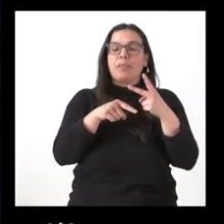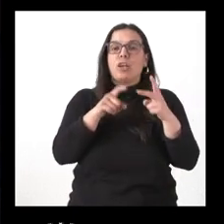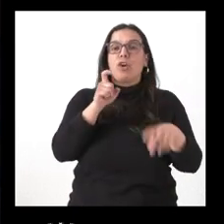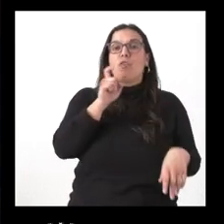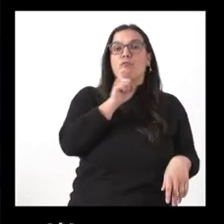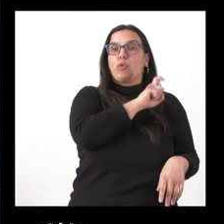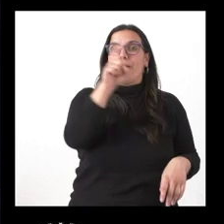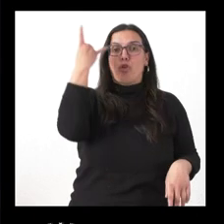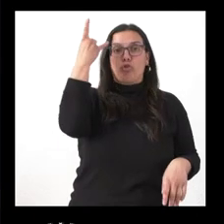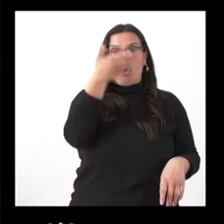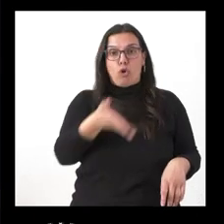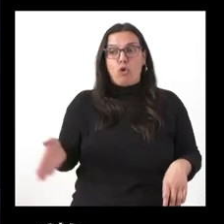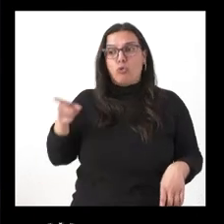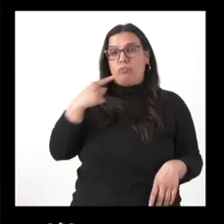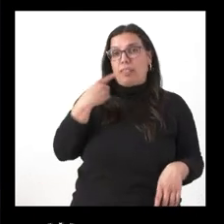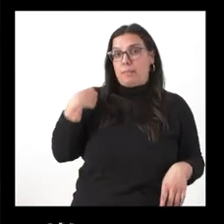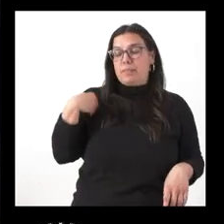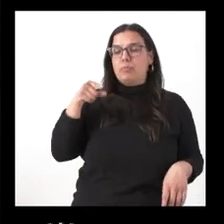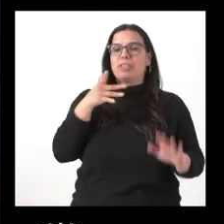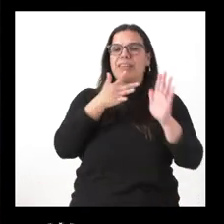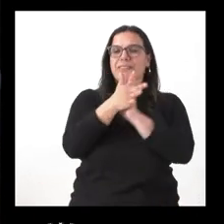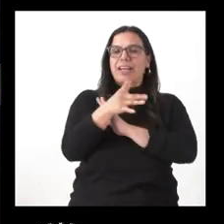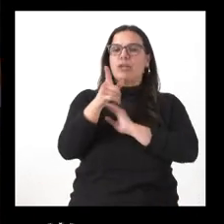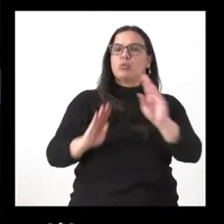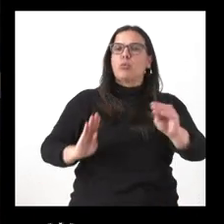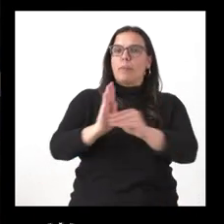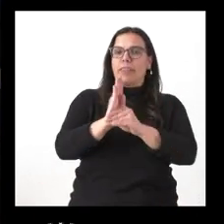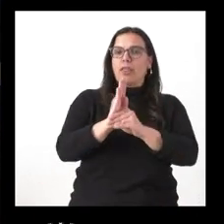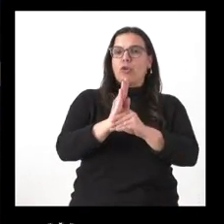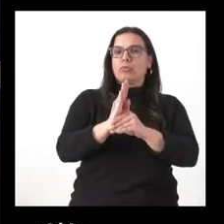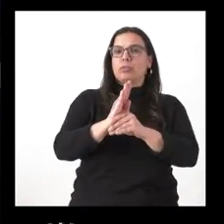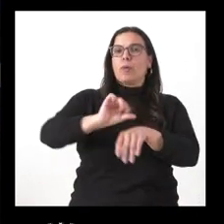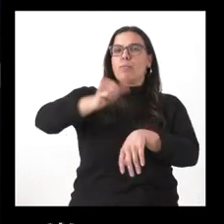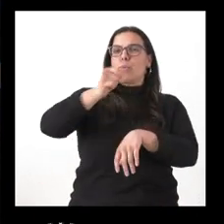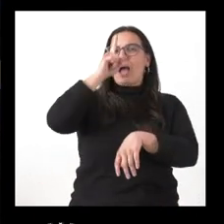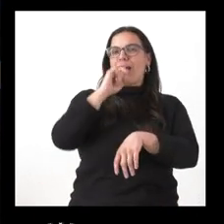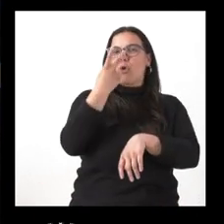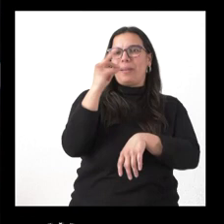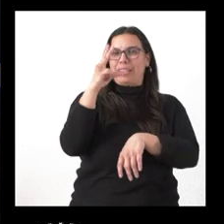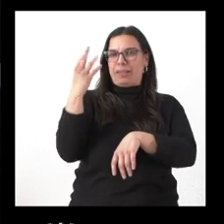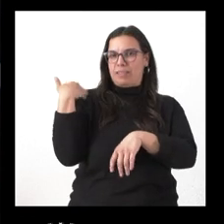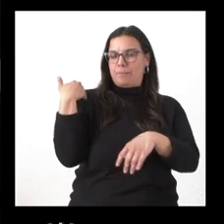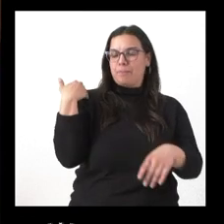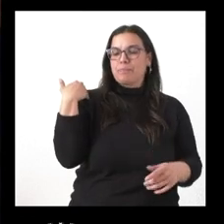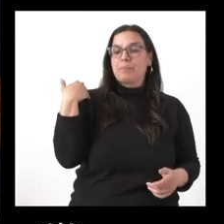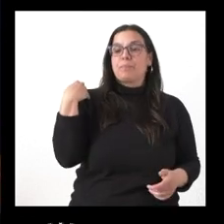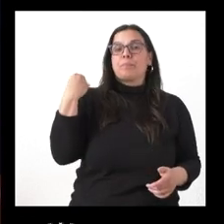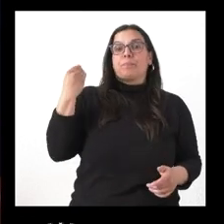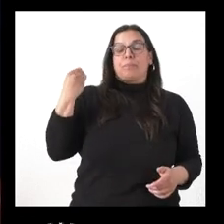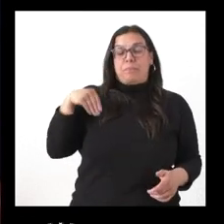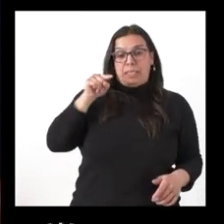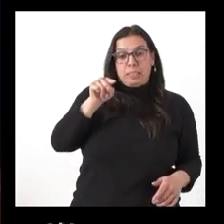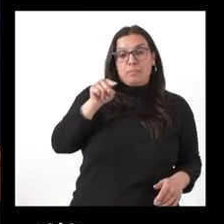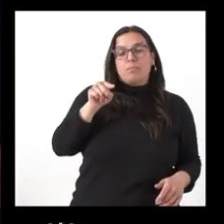fundación toro de Lidia Usted lo ha señalado se trata de una subvención conceder al año 2020 desde ese punto de vista